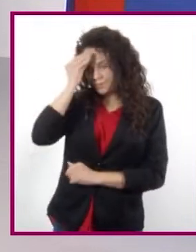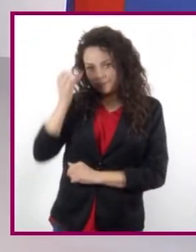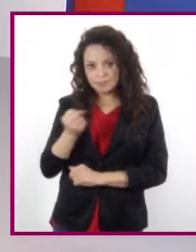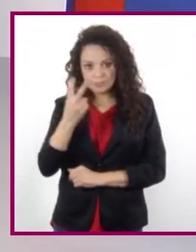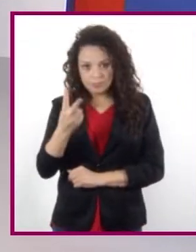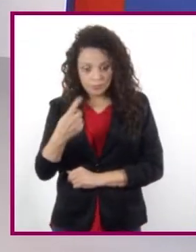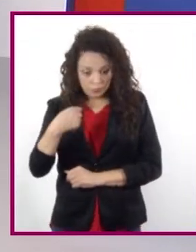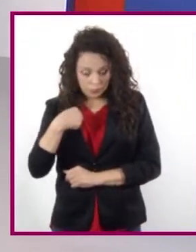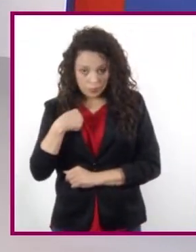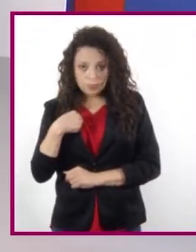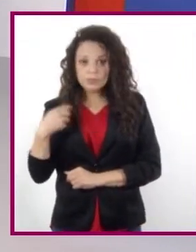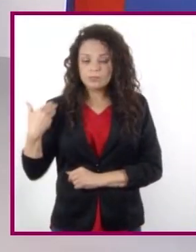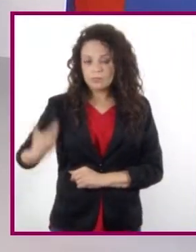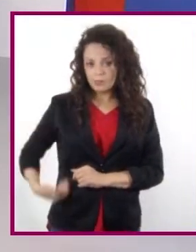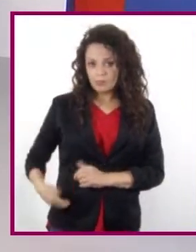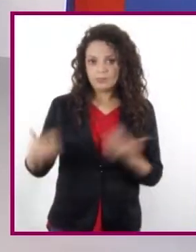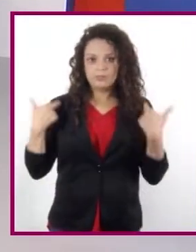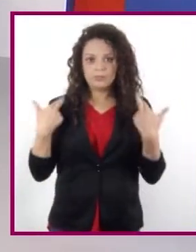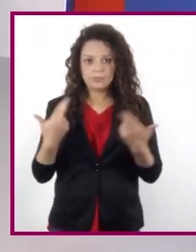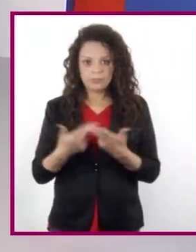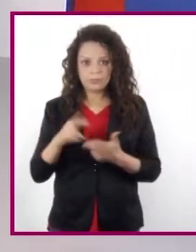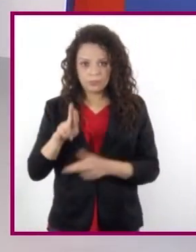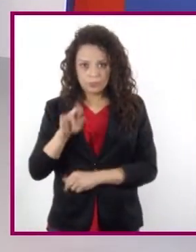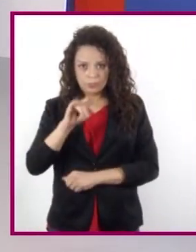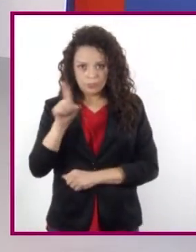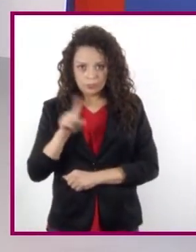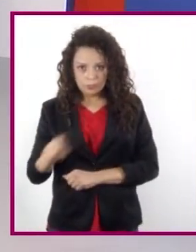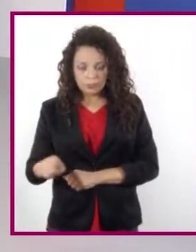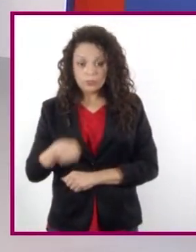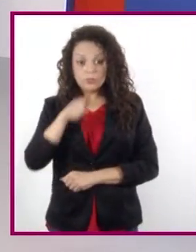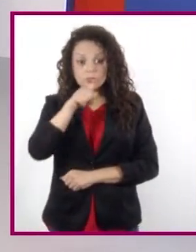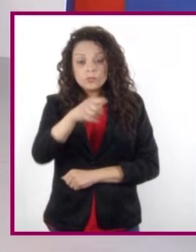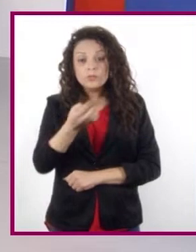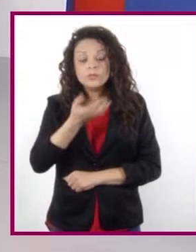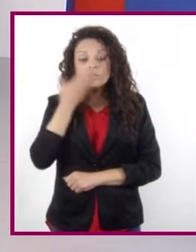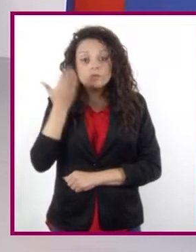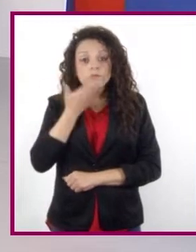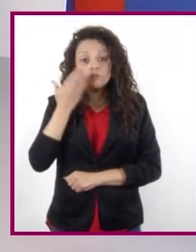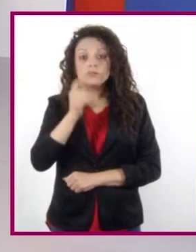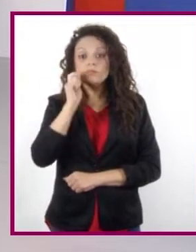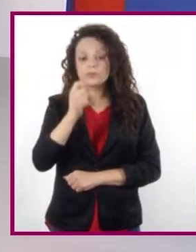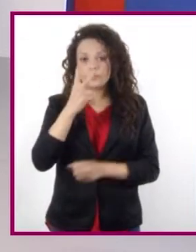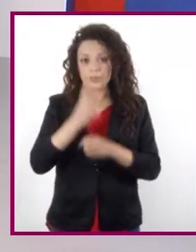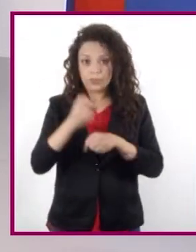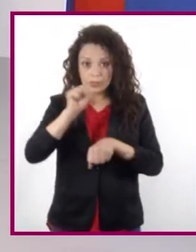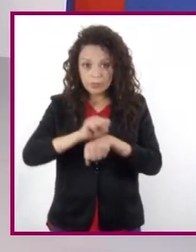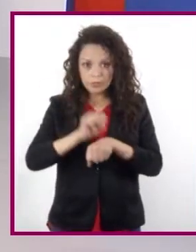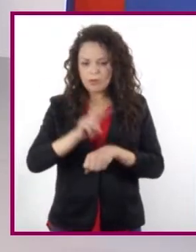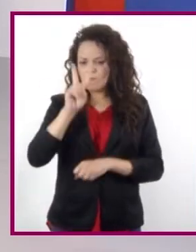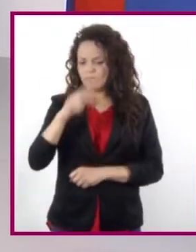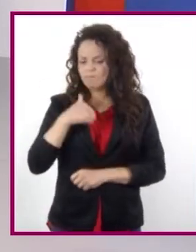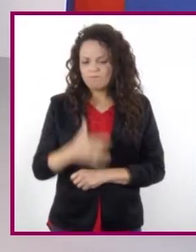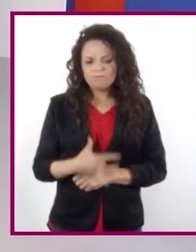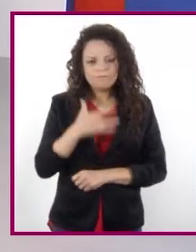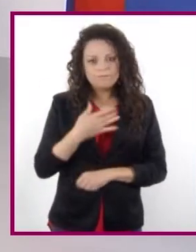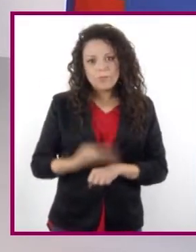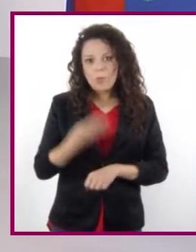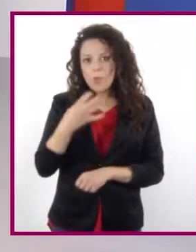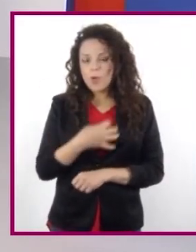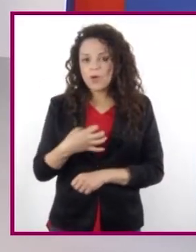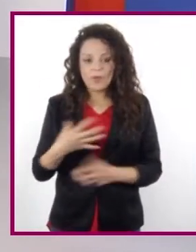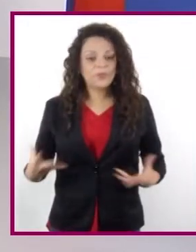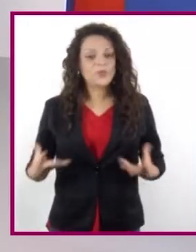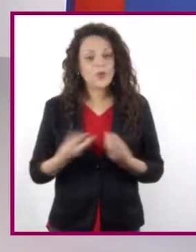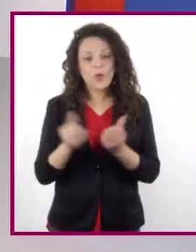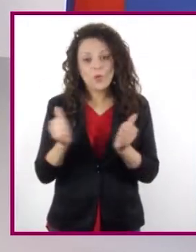Ruiz. A ustedes que están cursando el tercer año de secundaria, les decimos que nos entusiasma mucho estar otra vez con ustedes